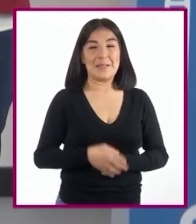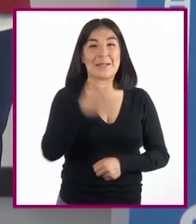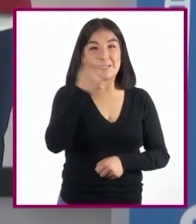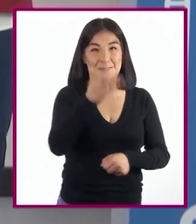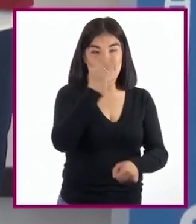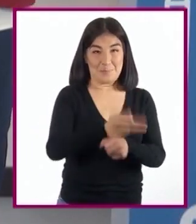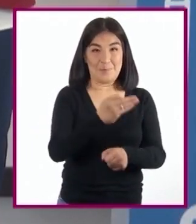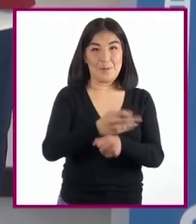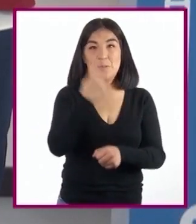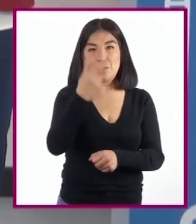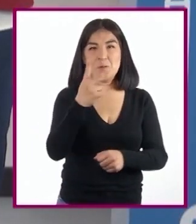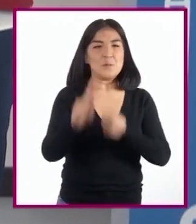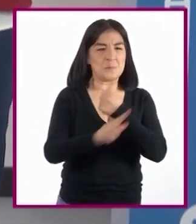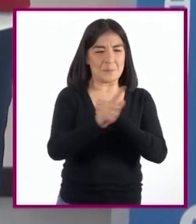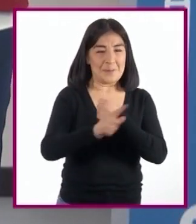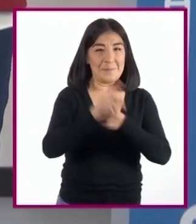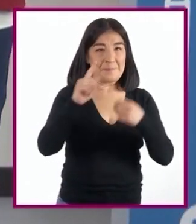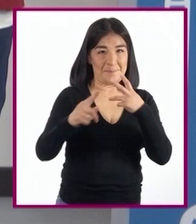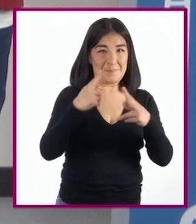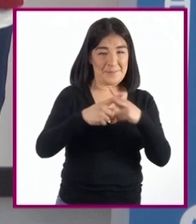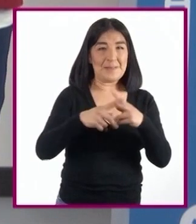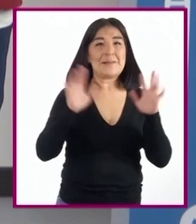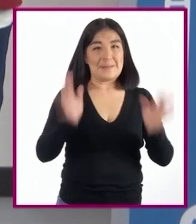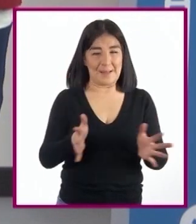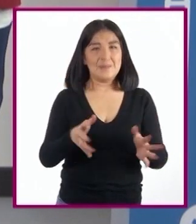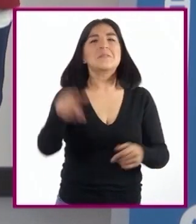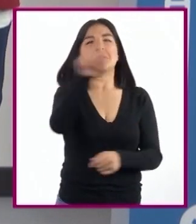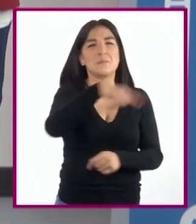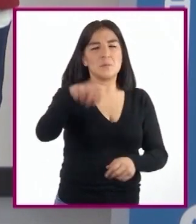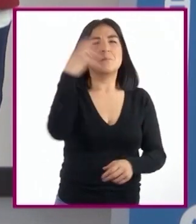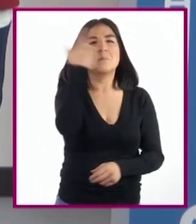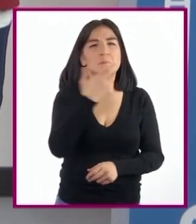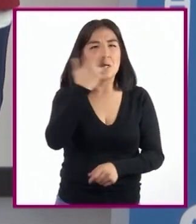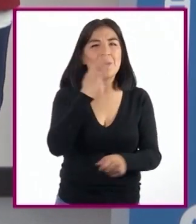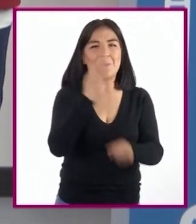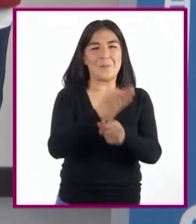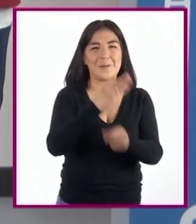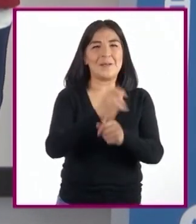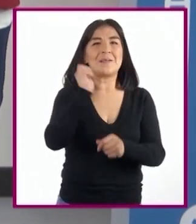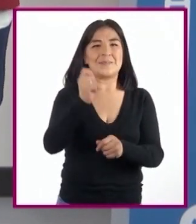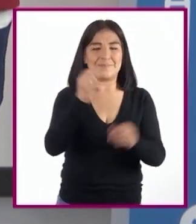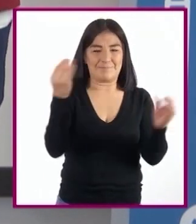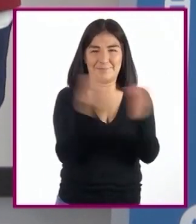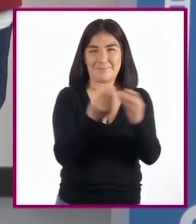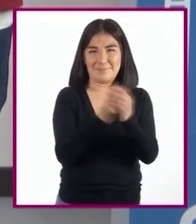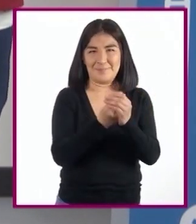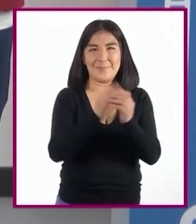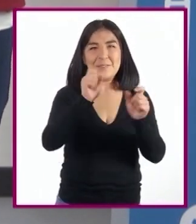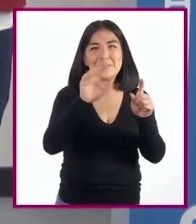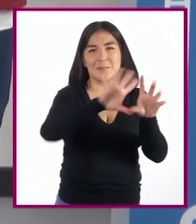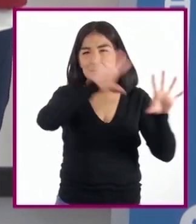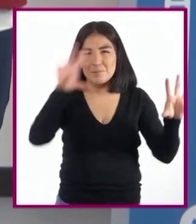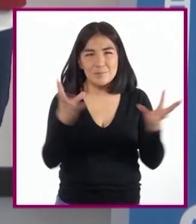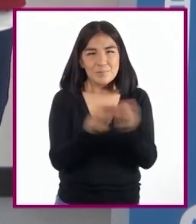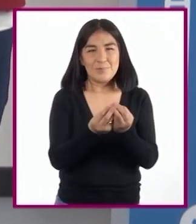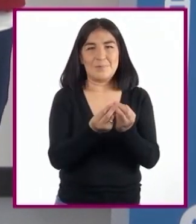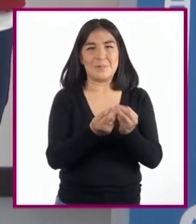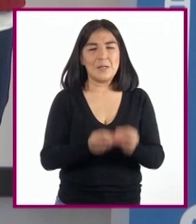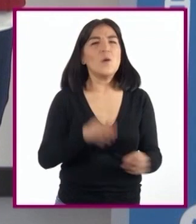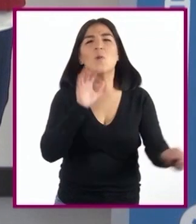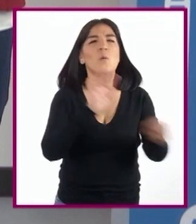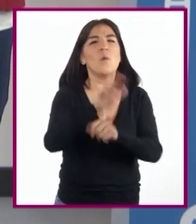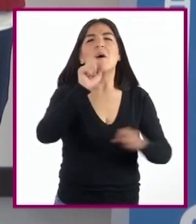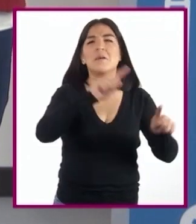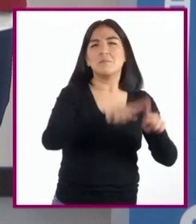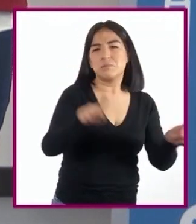dos problemas, ¿qué les parece si analizamos lo considerado hasta el momento en esta sesión? ¿Cuál es la